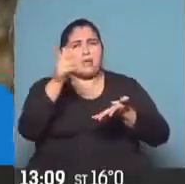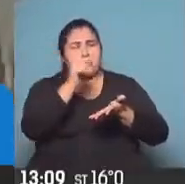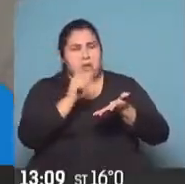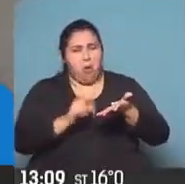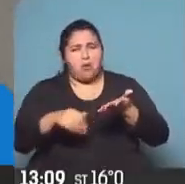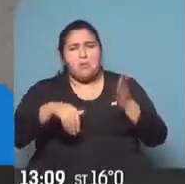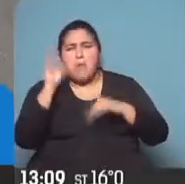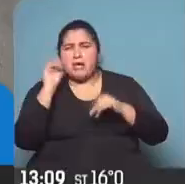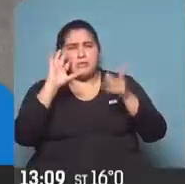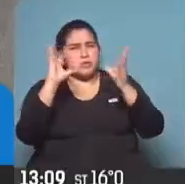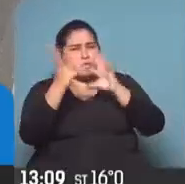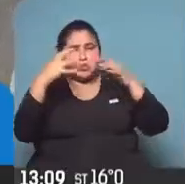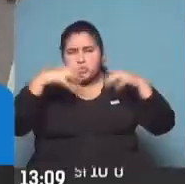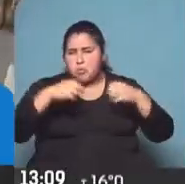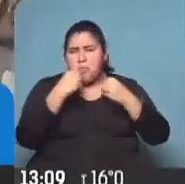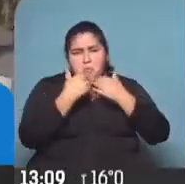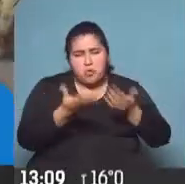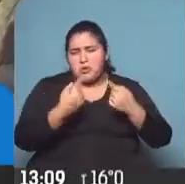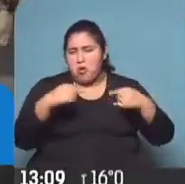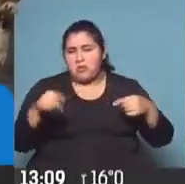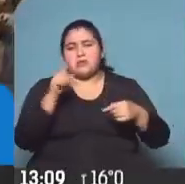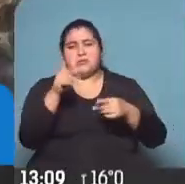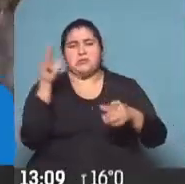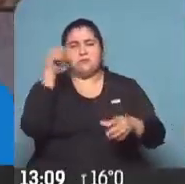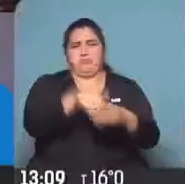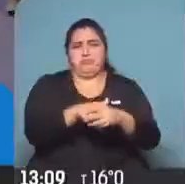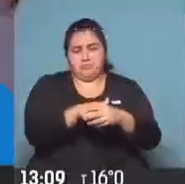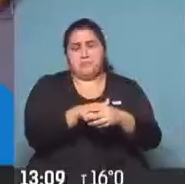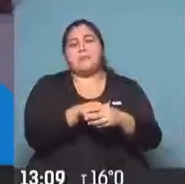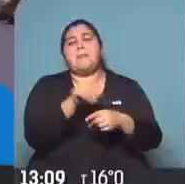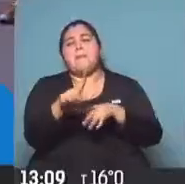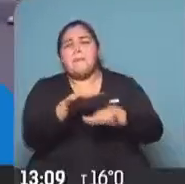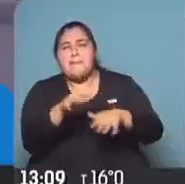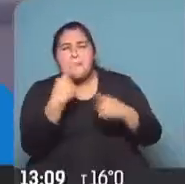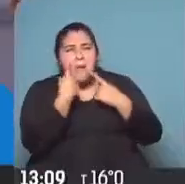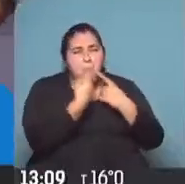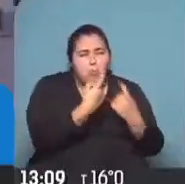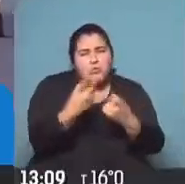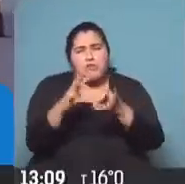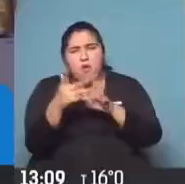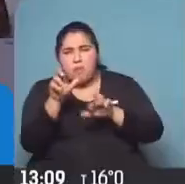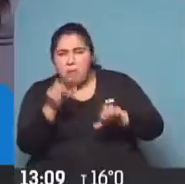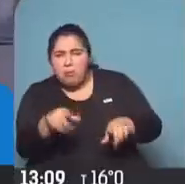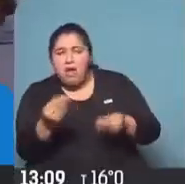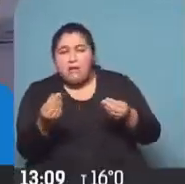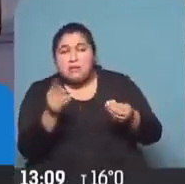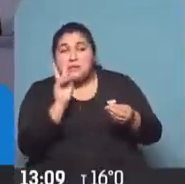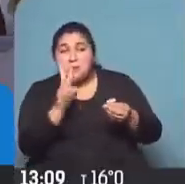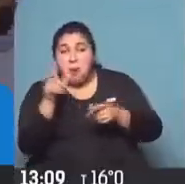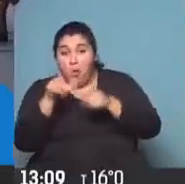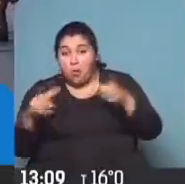condición meteorológica accionando sobre objetivos dando valor estratégico sus integrantes